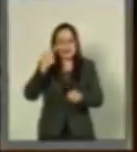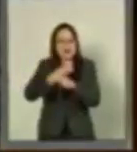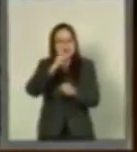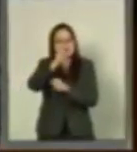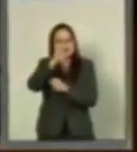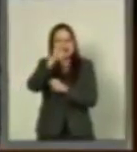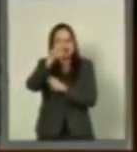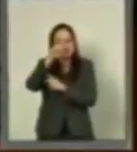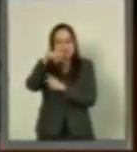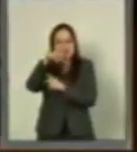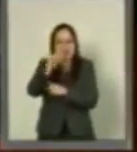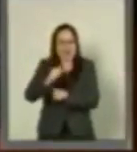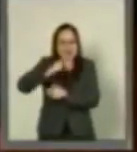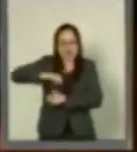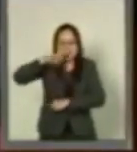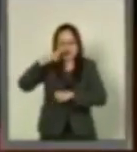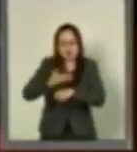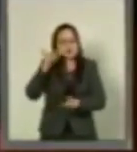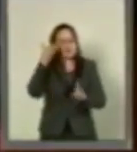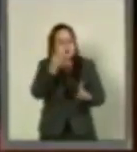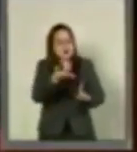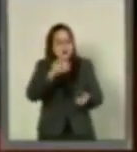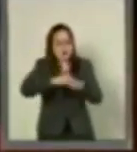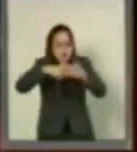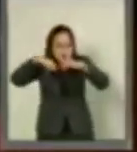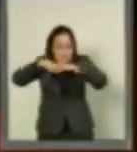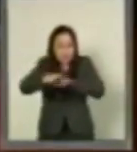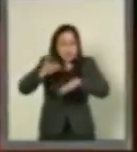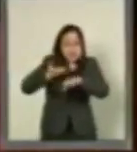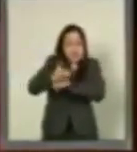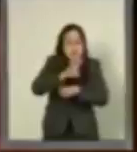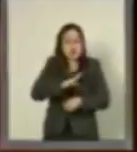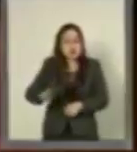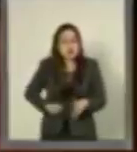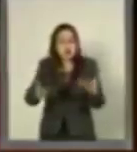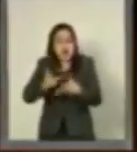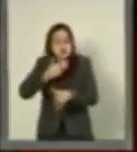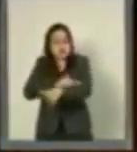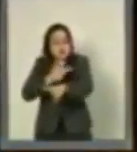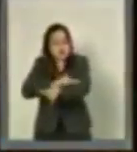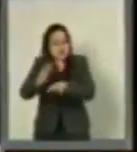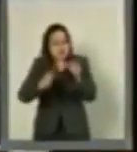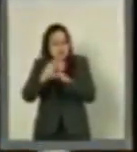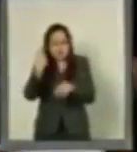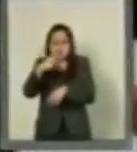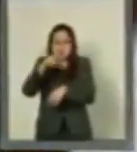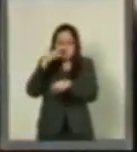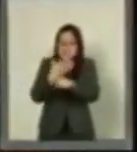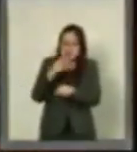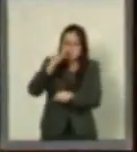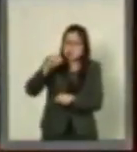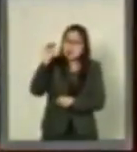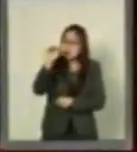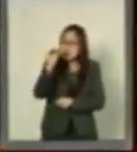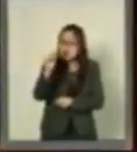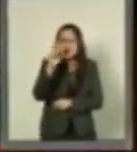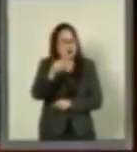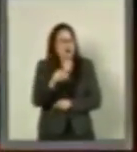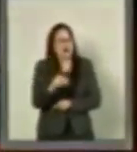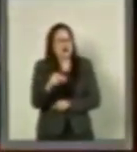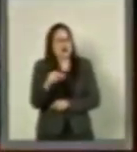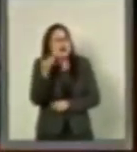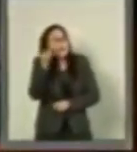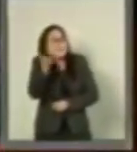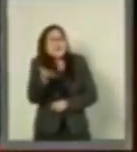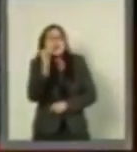Defensa, si ellos no están pidiendo estar en los estados ni en los municipios a hacer tareas que no les corresponden. Ellos lo que están pidiendo